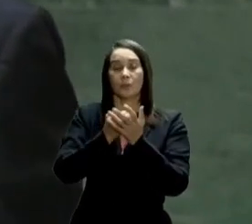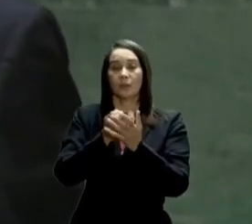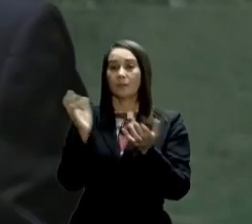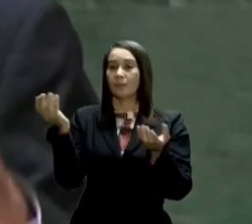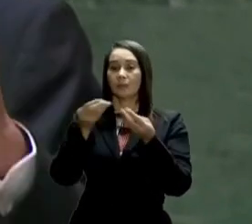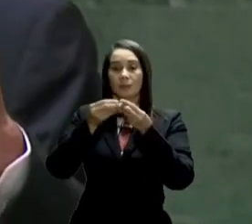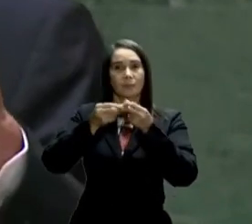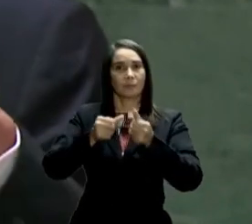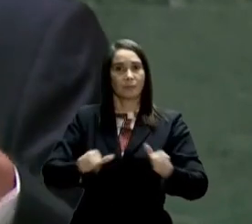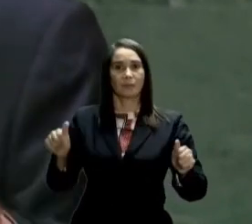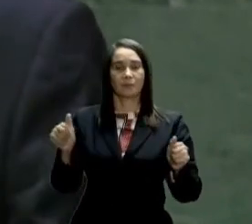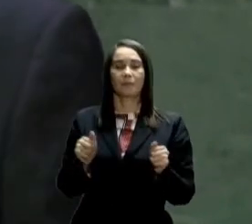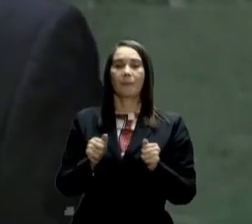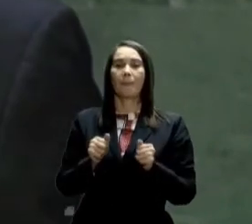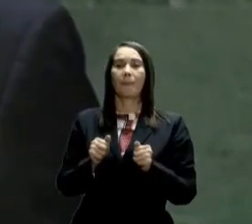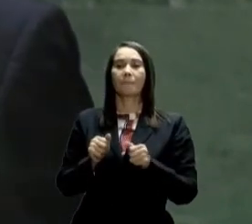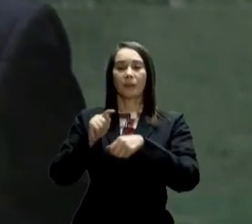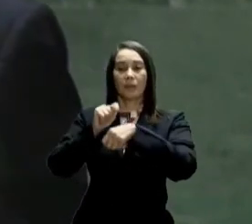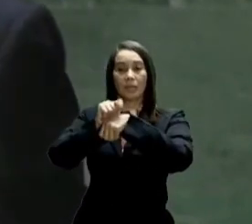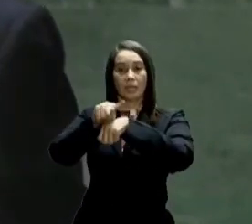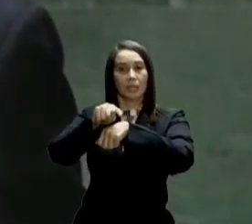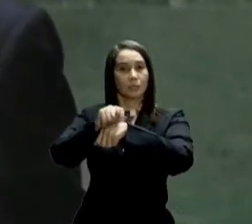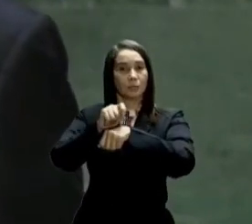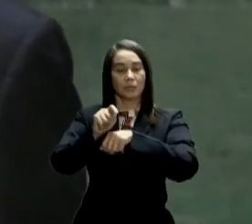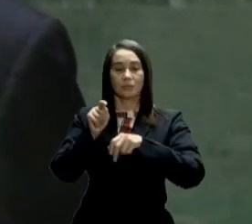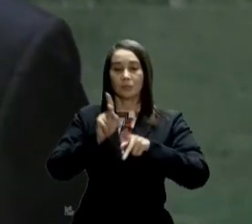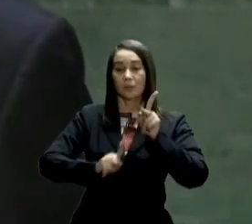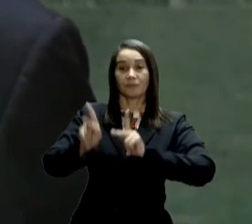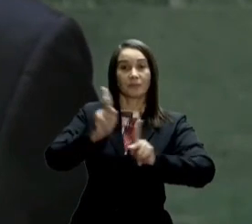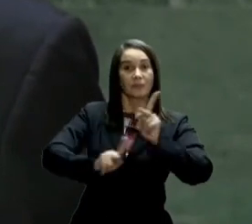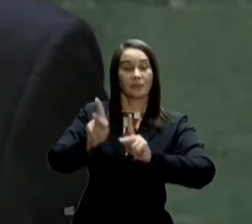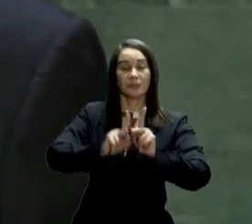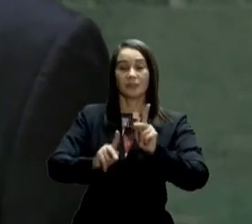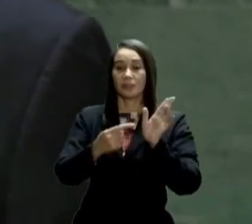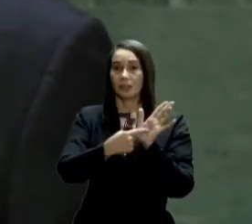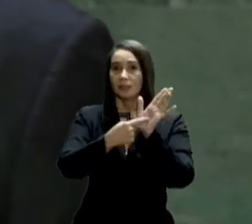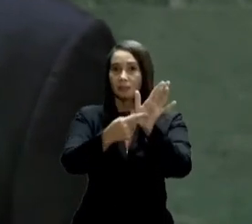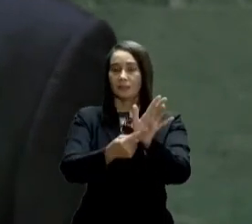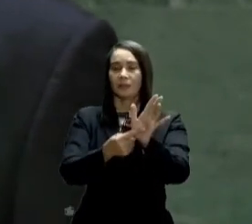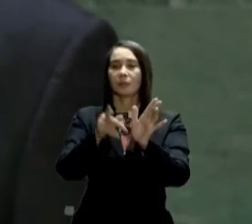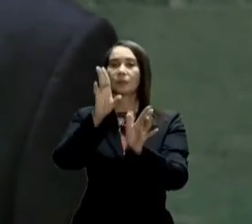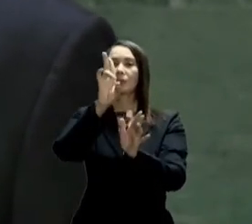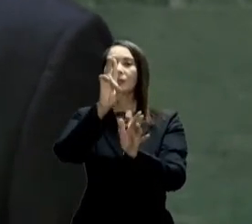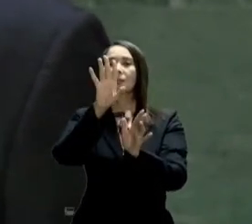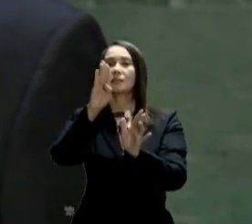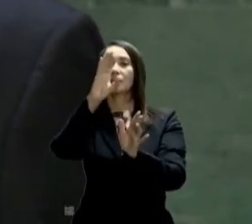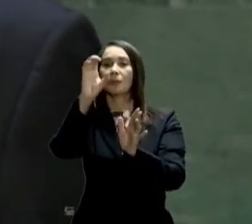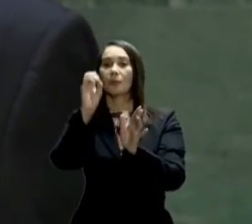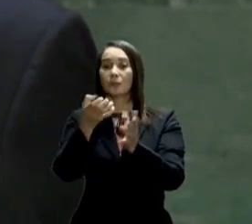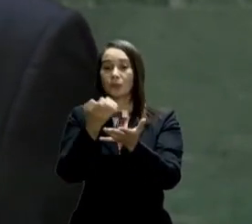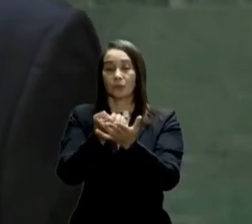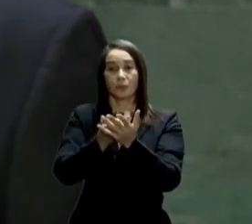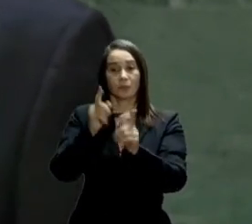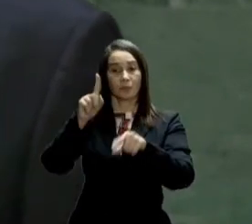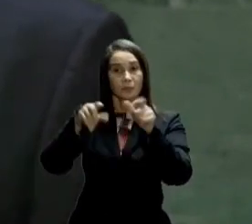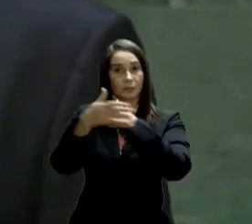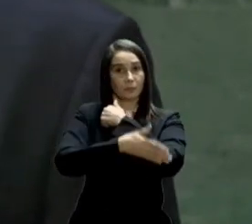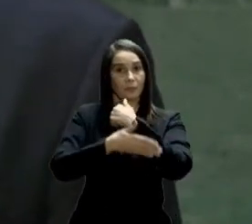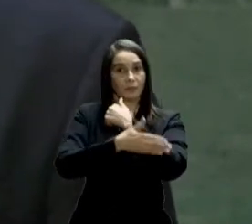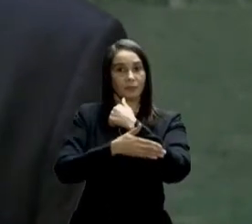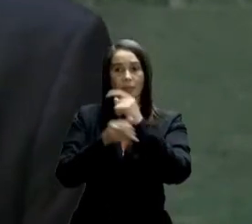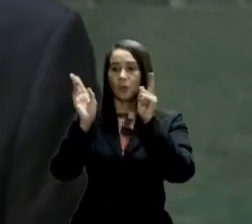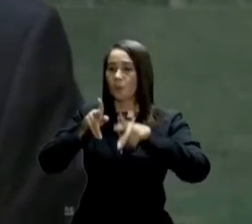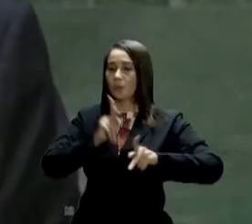medioambientales, especialmente para el turismo, que representa hasta un 75% de la economía de algunos de los países del